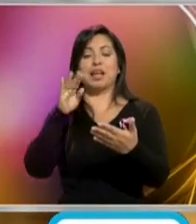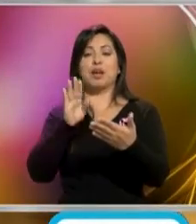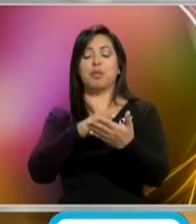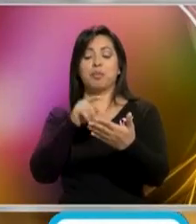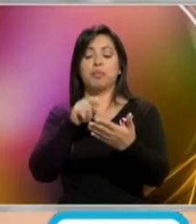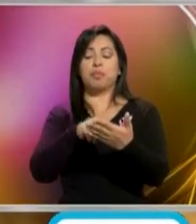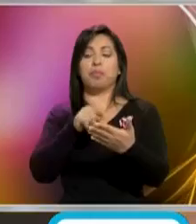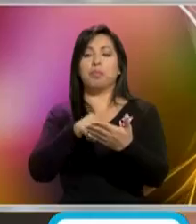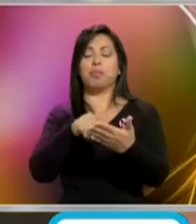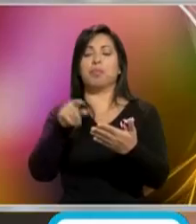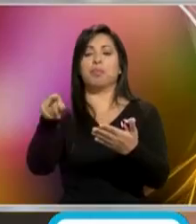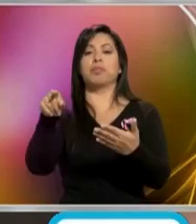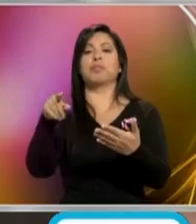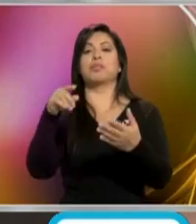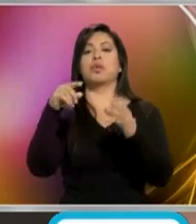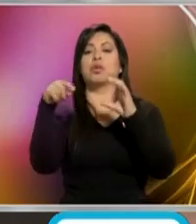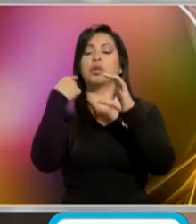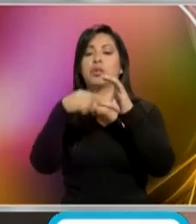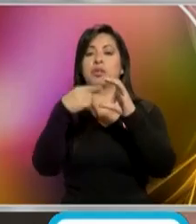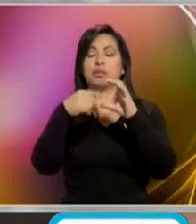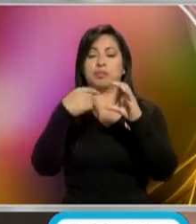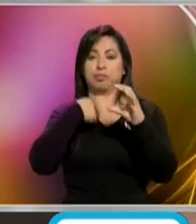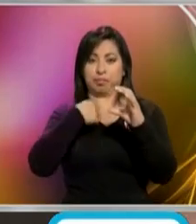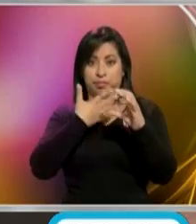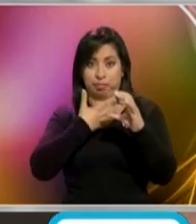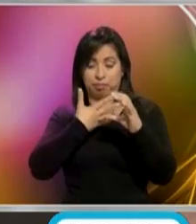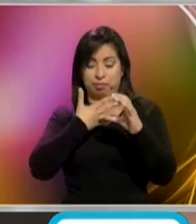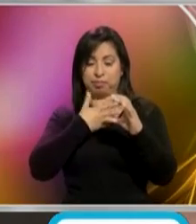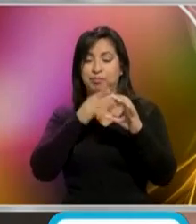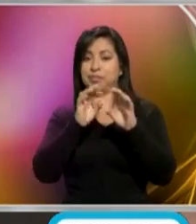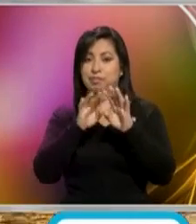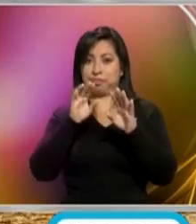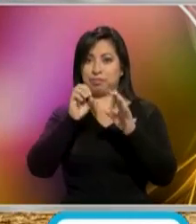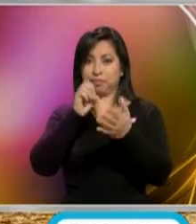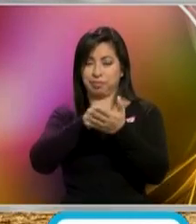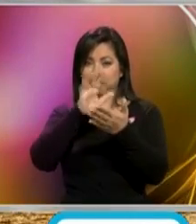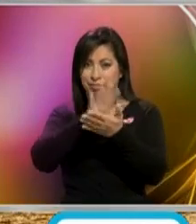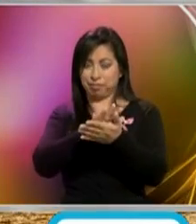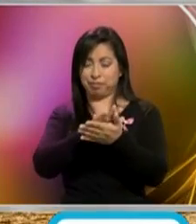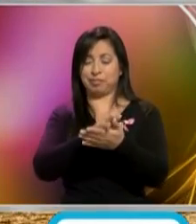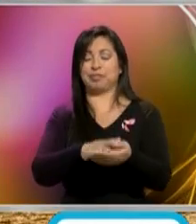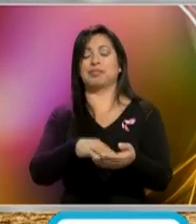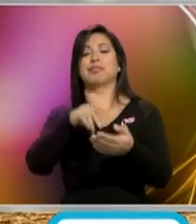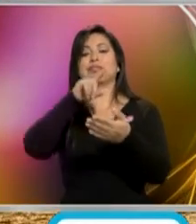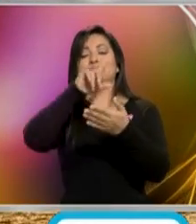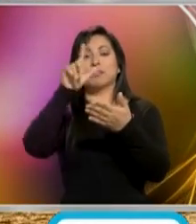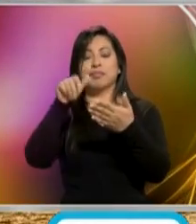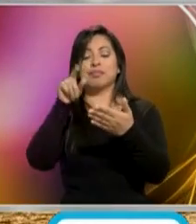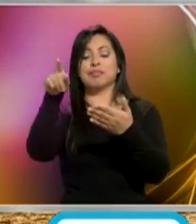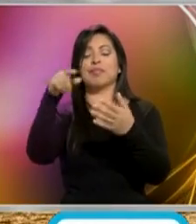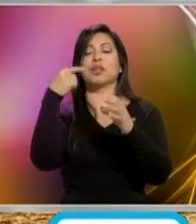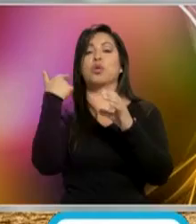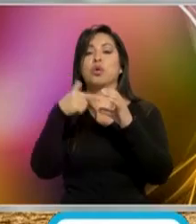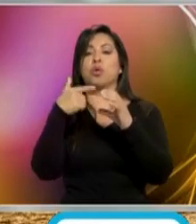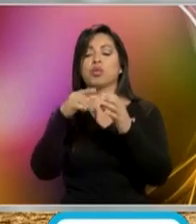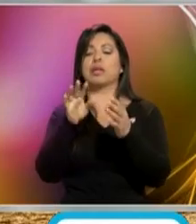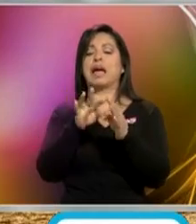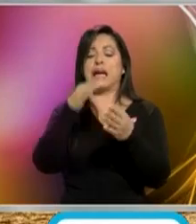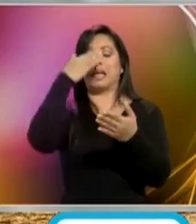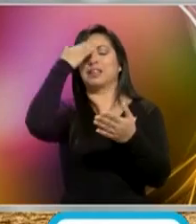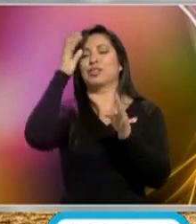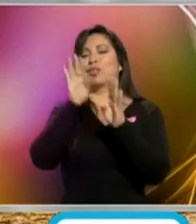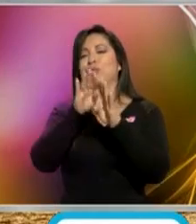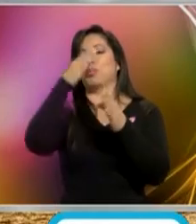correos una Y te vez la que vuelve a había hecho presentar. esto. Entonces te lo va acomodando y a partir de ahí tengo adicionalmente qué cosas hacer en